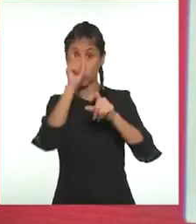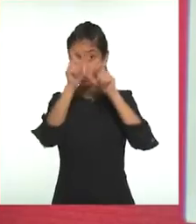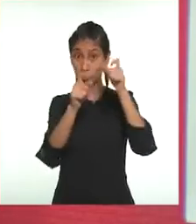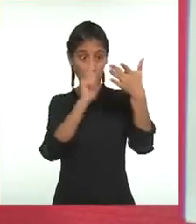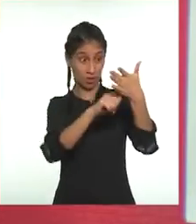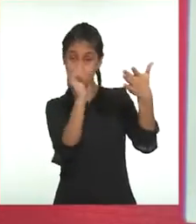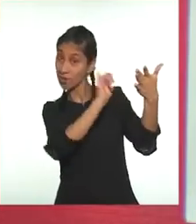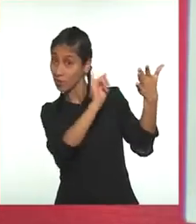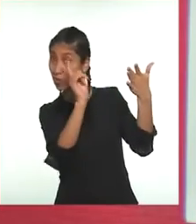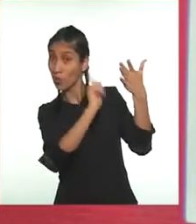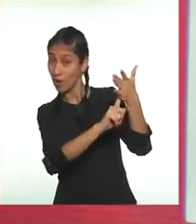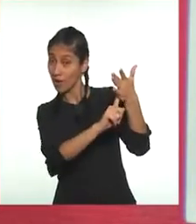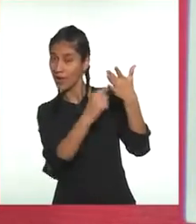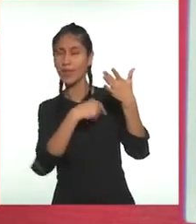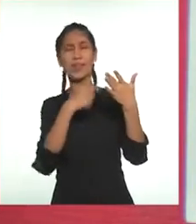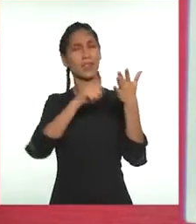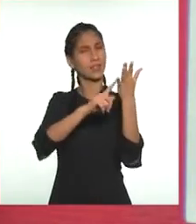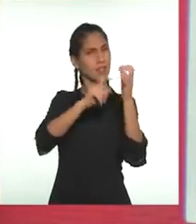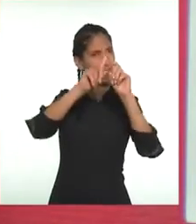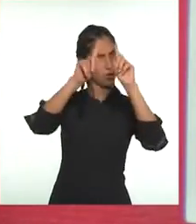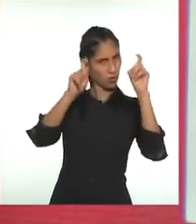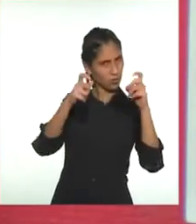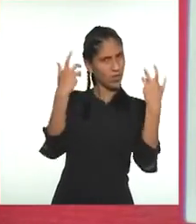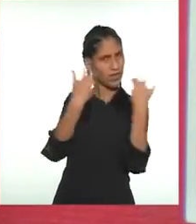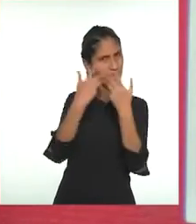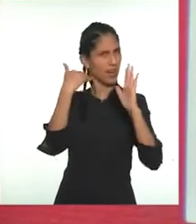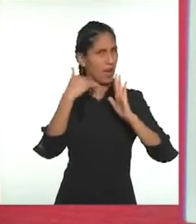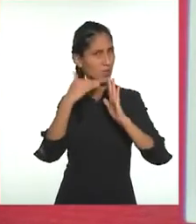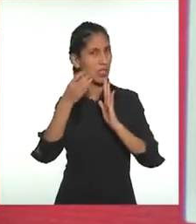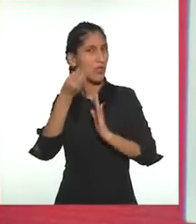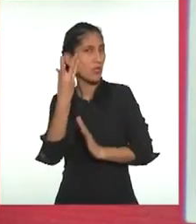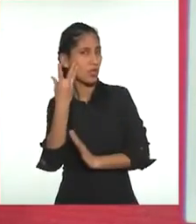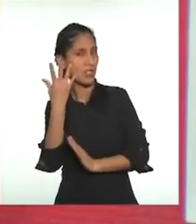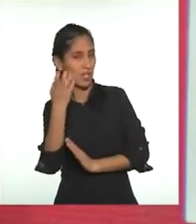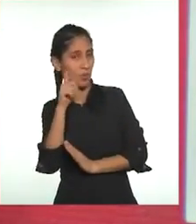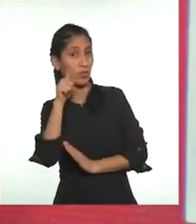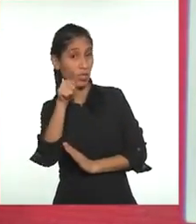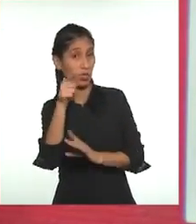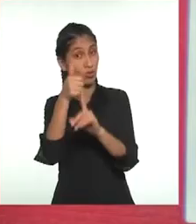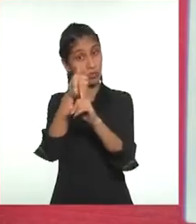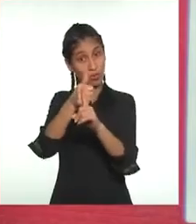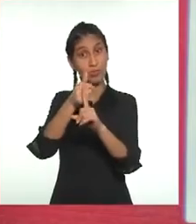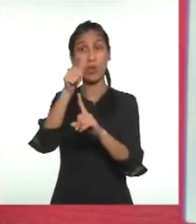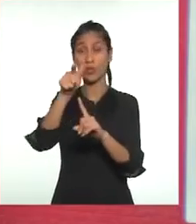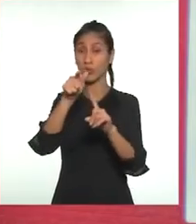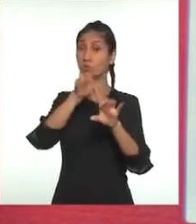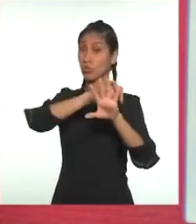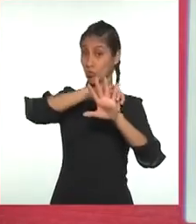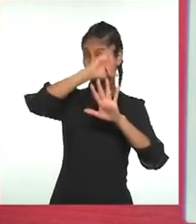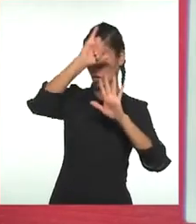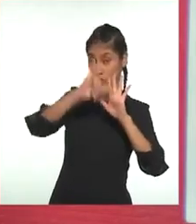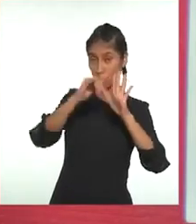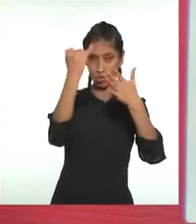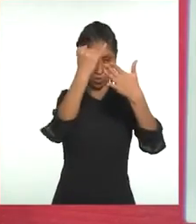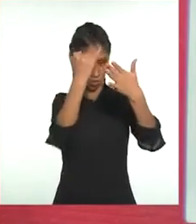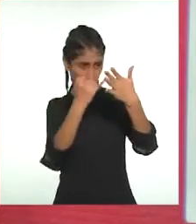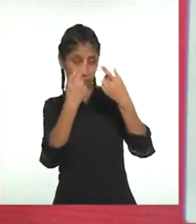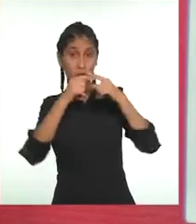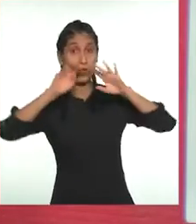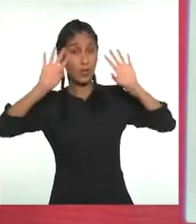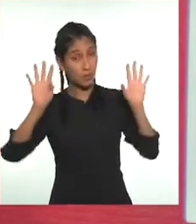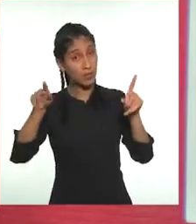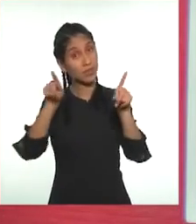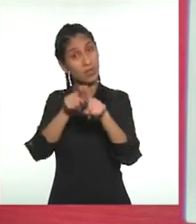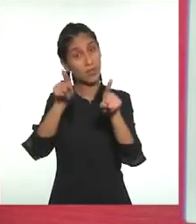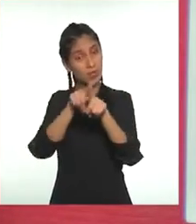cercano? Esta pregunta se aplica a medias, porque te estamos pidiendo que hagas tu proyecto en tu entorno, pero quizás conoces a otras personas